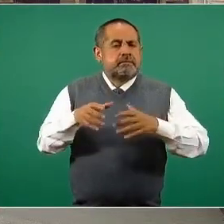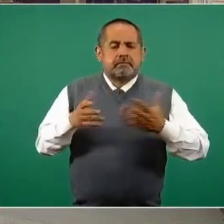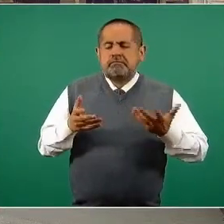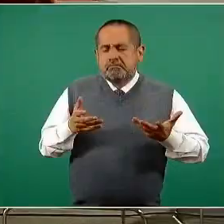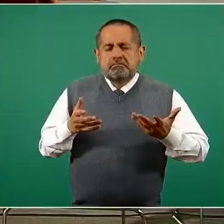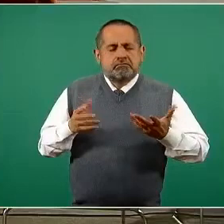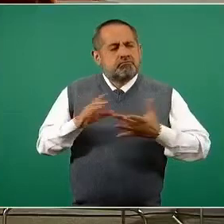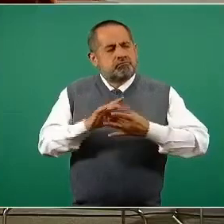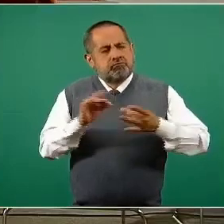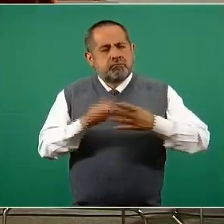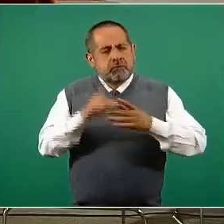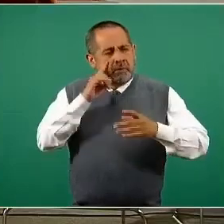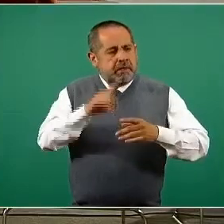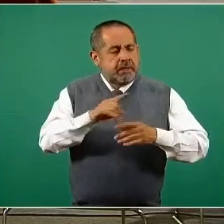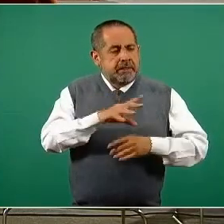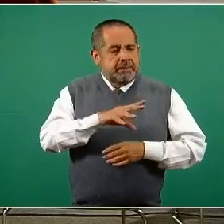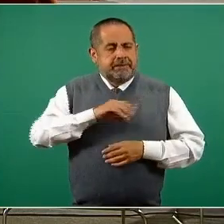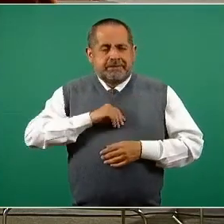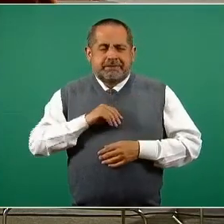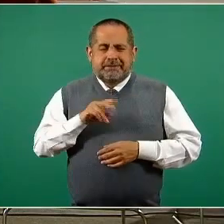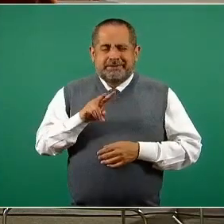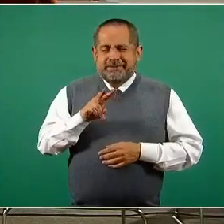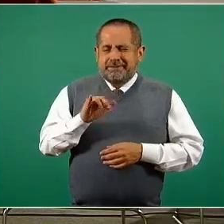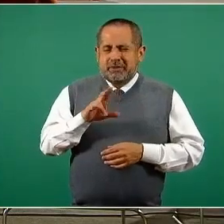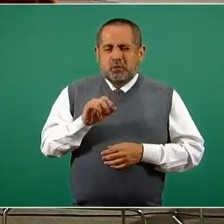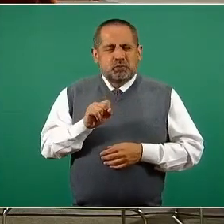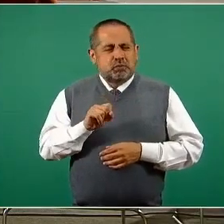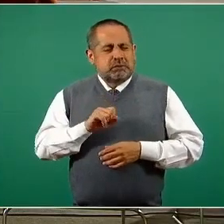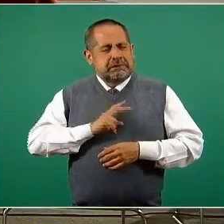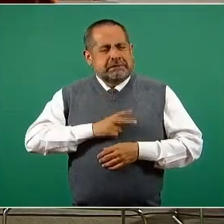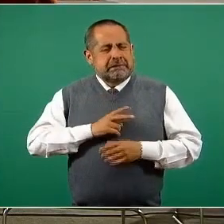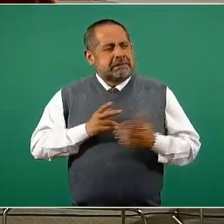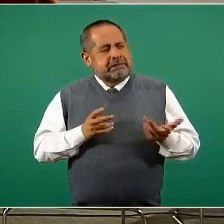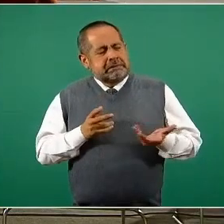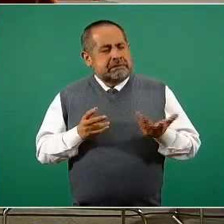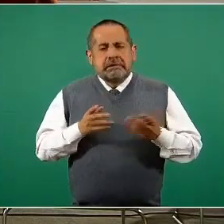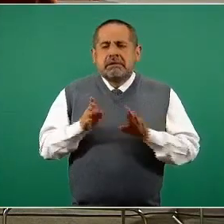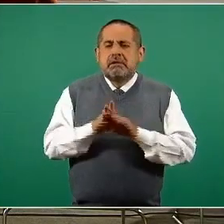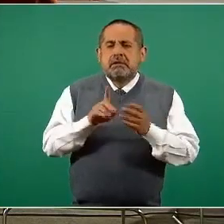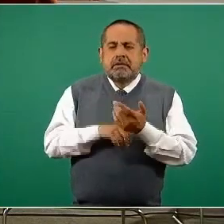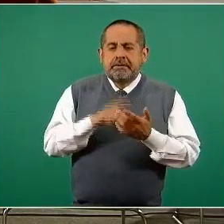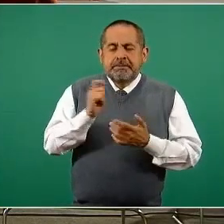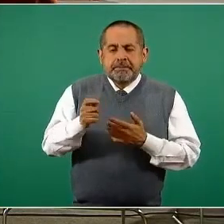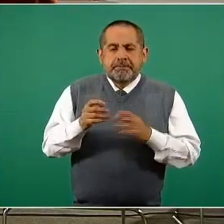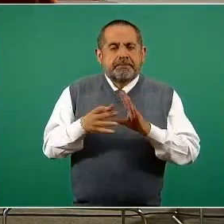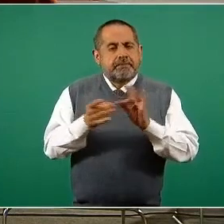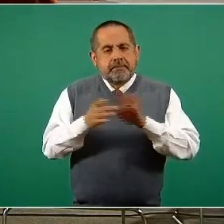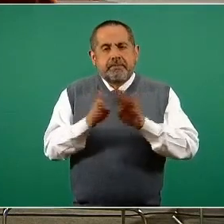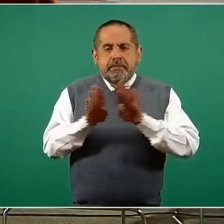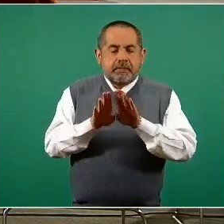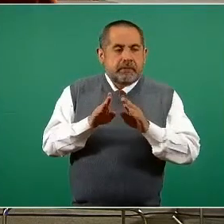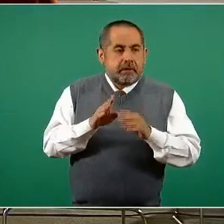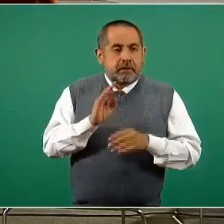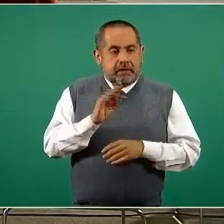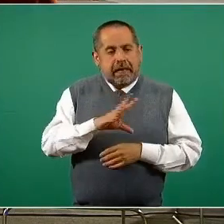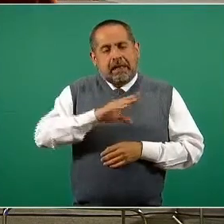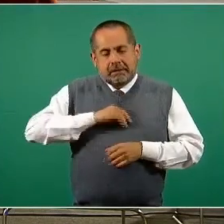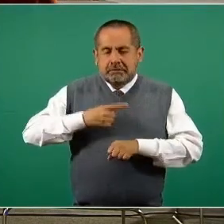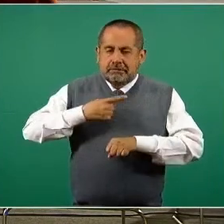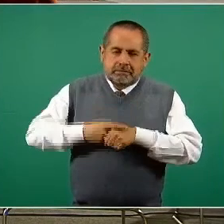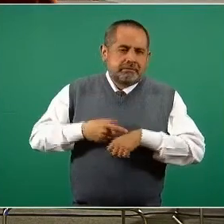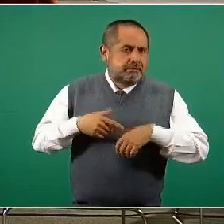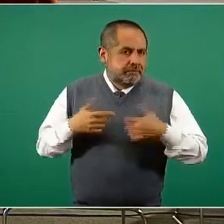tenido exposición al virus. Y tener exposición al virus significa o se traduce como potencialmente haber sido contagiados,